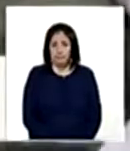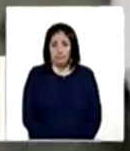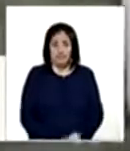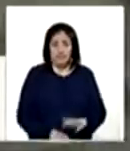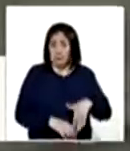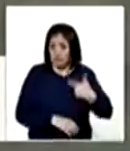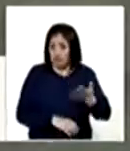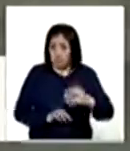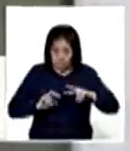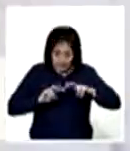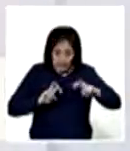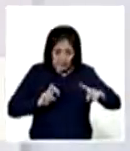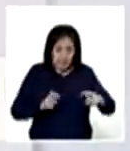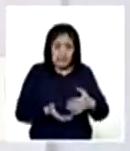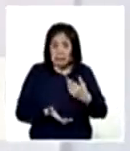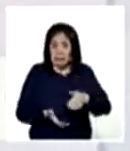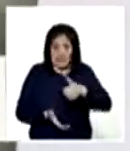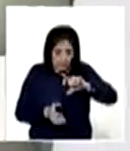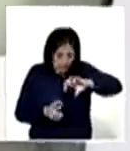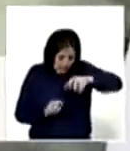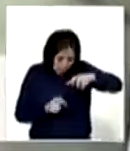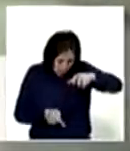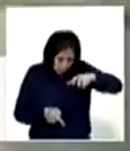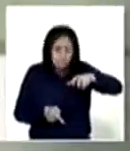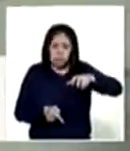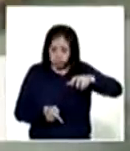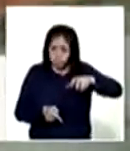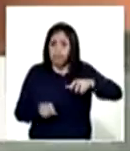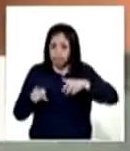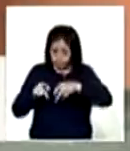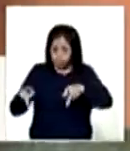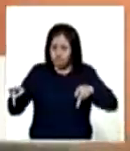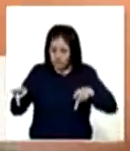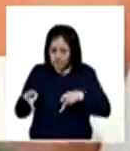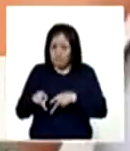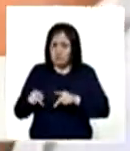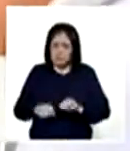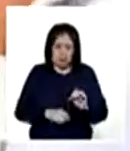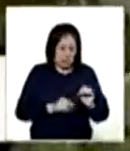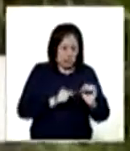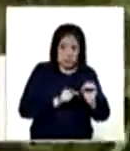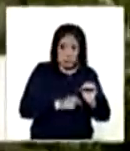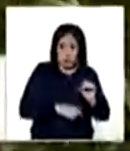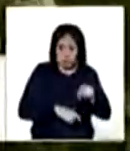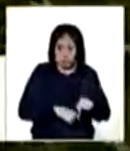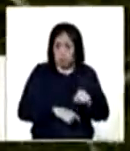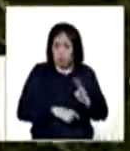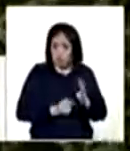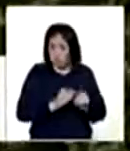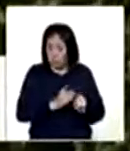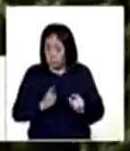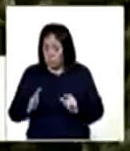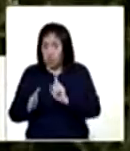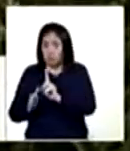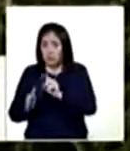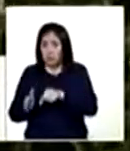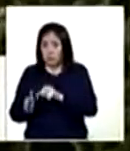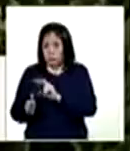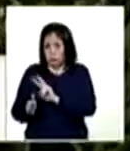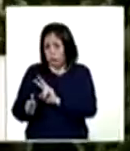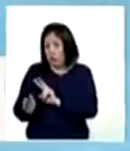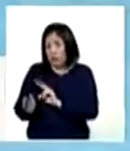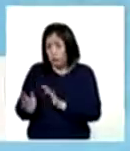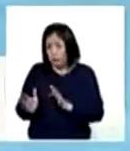Luego de analizar las muestras de agua, se concluyó que las piscinas se encontraban entre 0.04 a 1.02 de